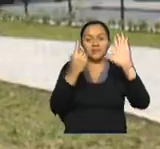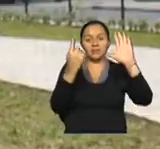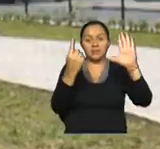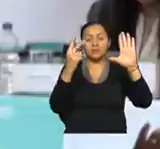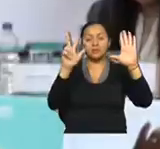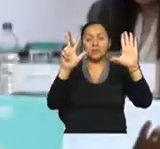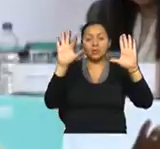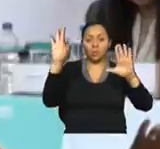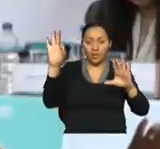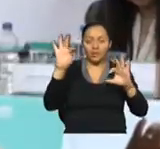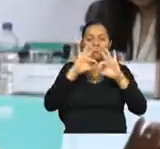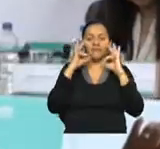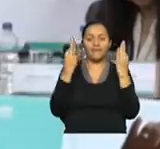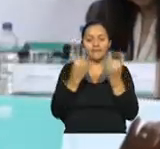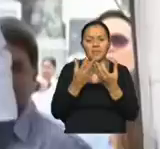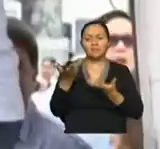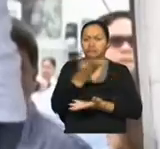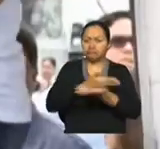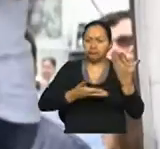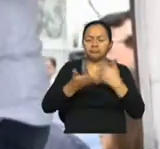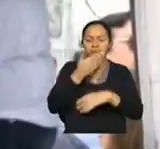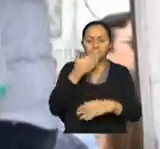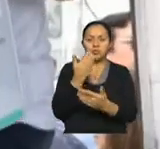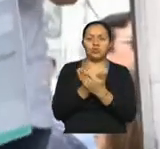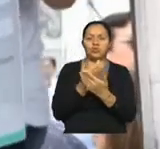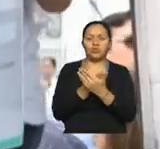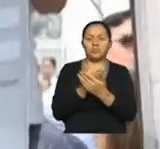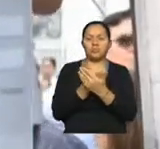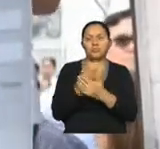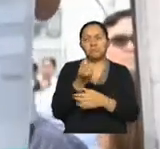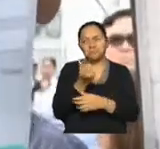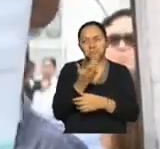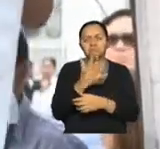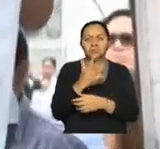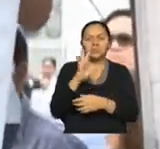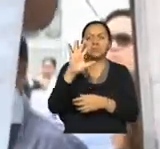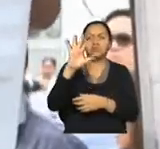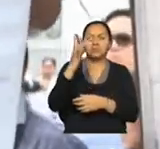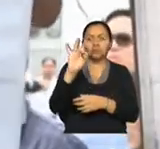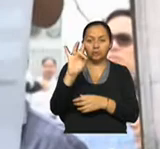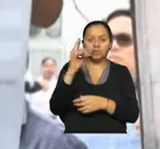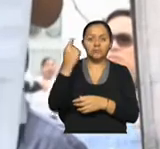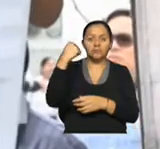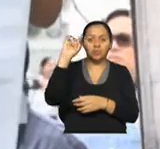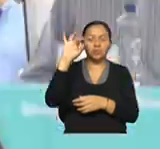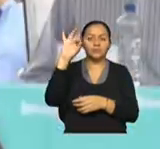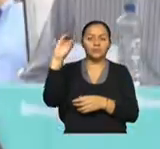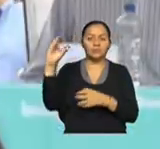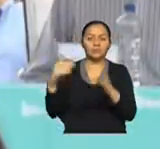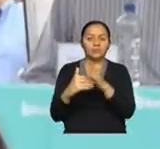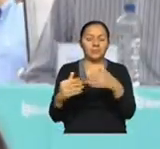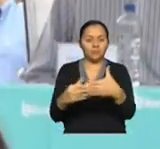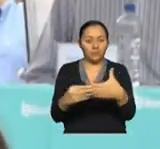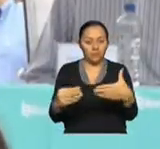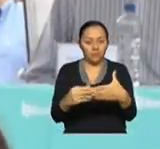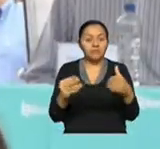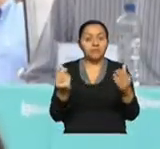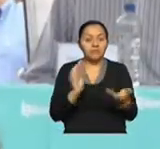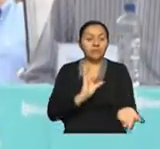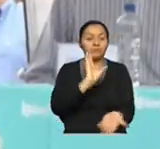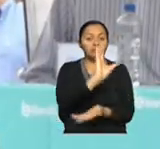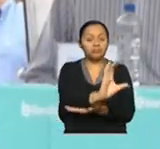9.689 familias han dinamizado su economía con cerca de 18,8 millones de dólares. Estos incentivos